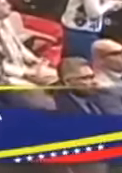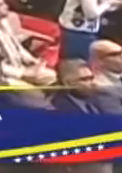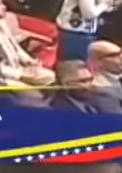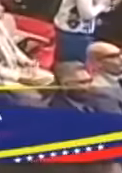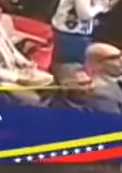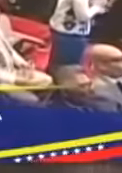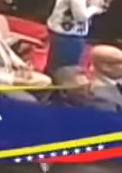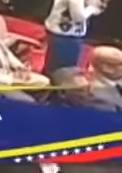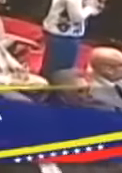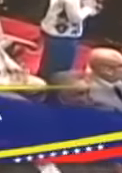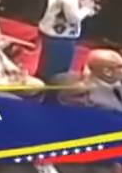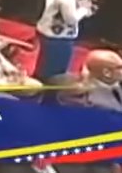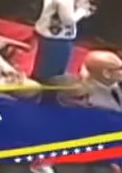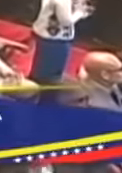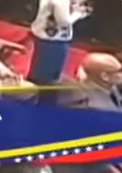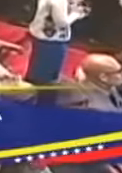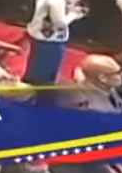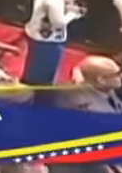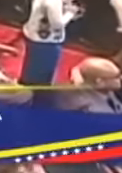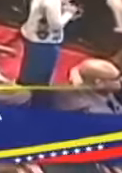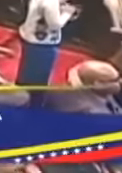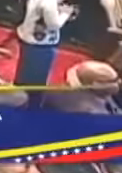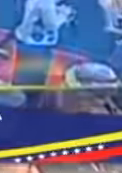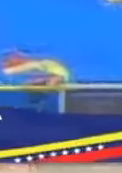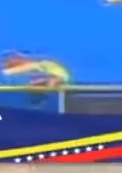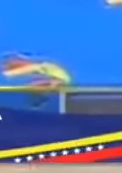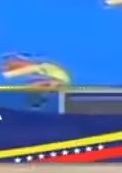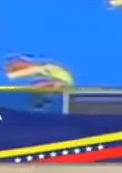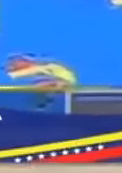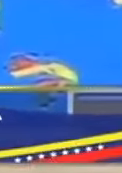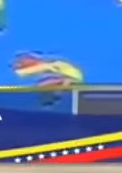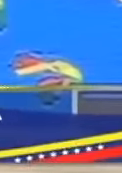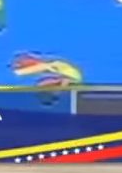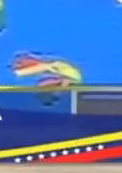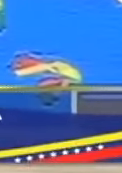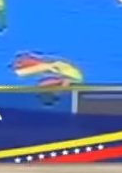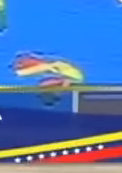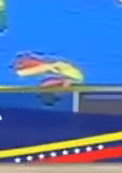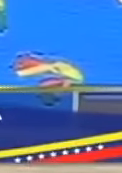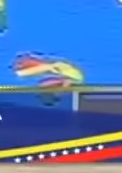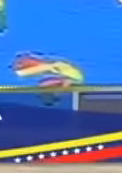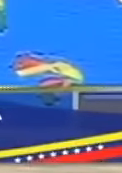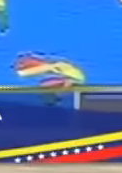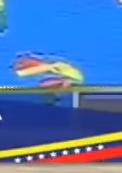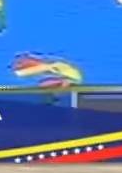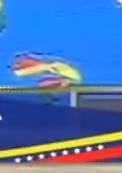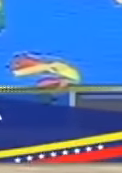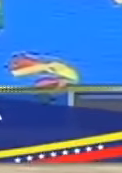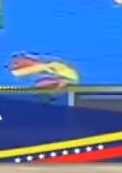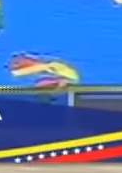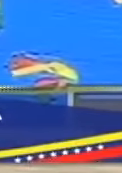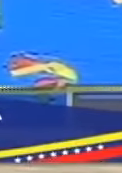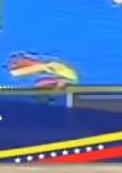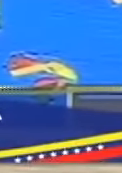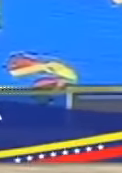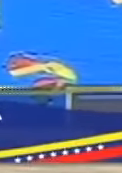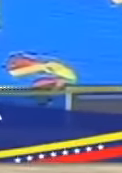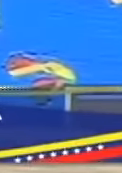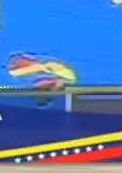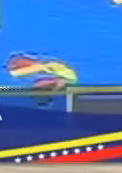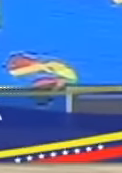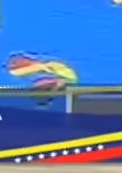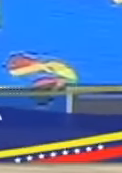e impulsor de la defensa de la Guayana Esequiba. Como justo reconocimiento a su